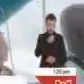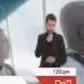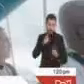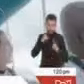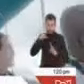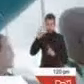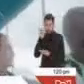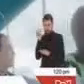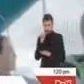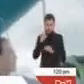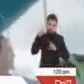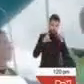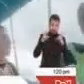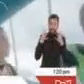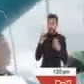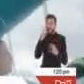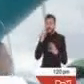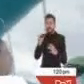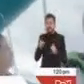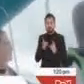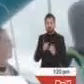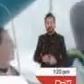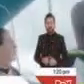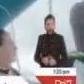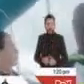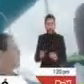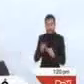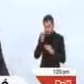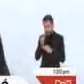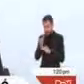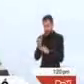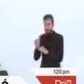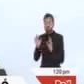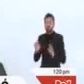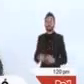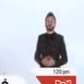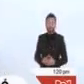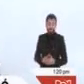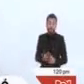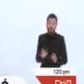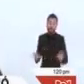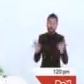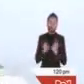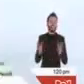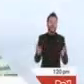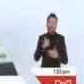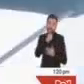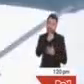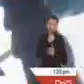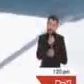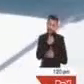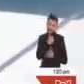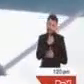soñamos con una buena experiencia, pero también con un registro impecable. Sí, la paciencia es lo fundamental, resistirse